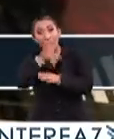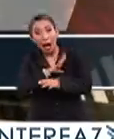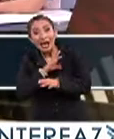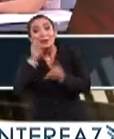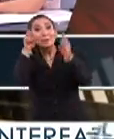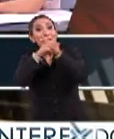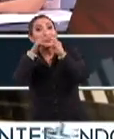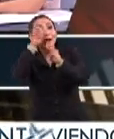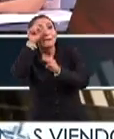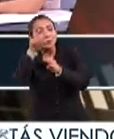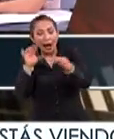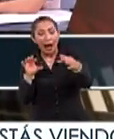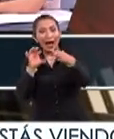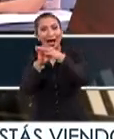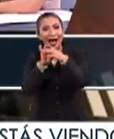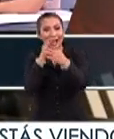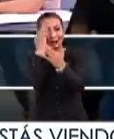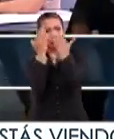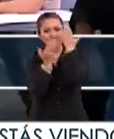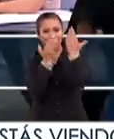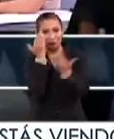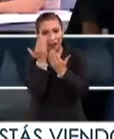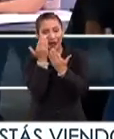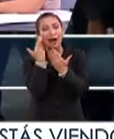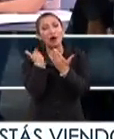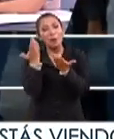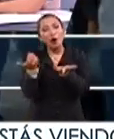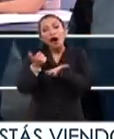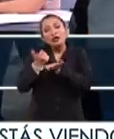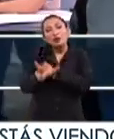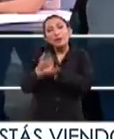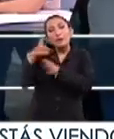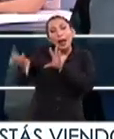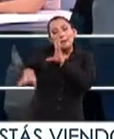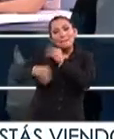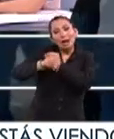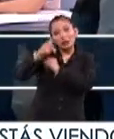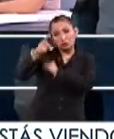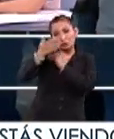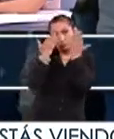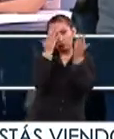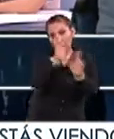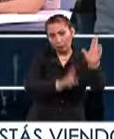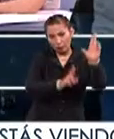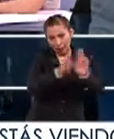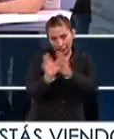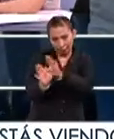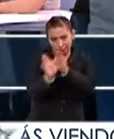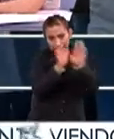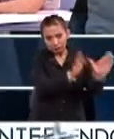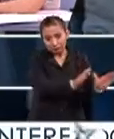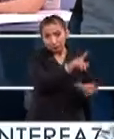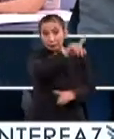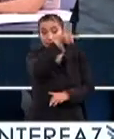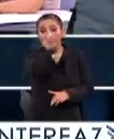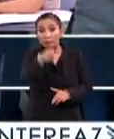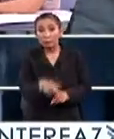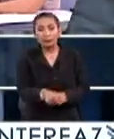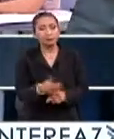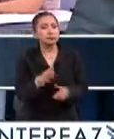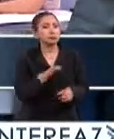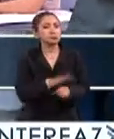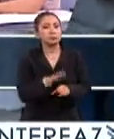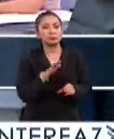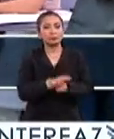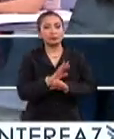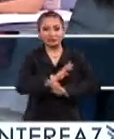pueda estudiar eso. Entonces, de esa manera estamos contribuyendo al mejoramiento de los normalistas. ¿Y qué sigue? Bueno, pues lo que sigue